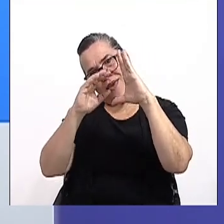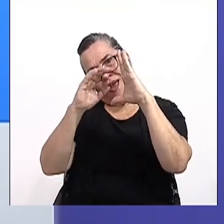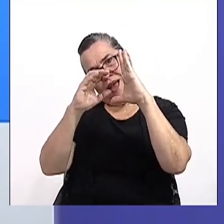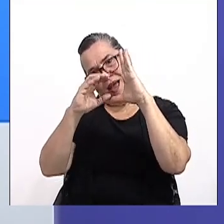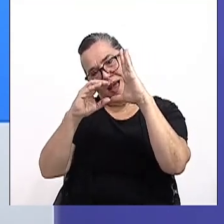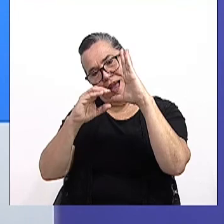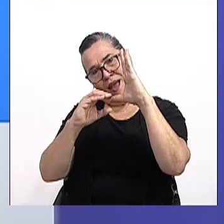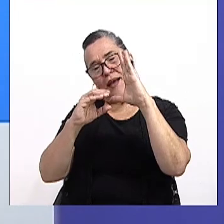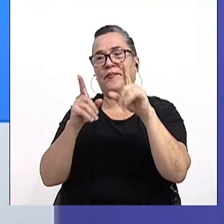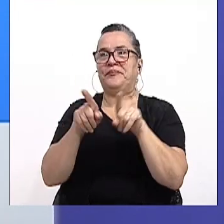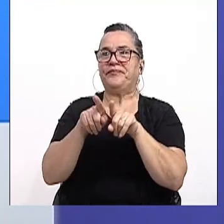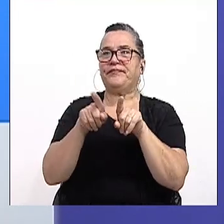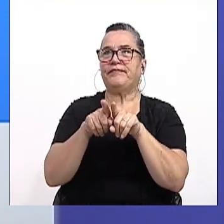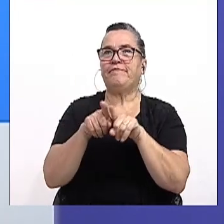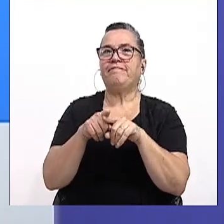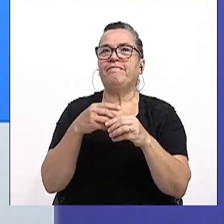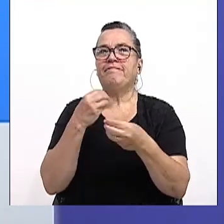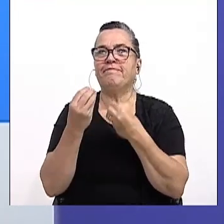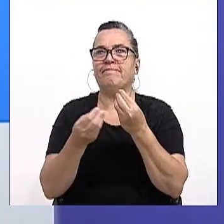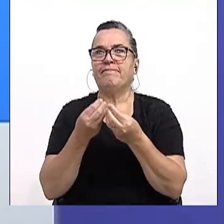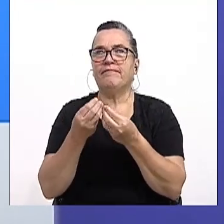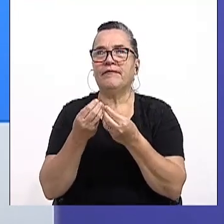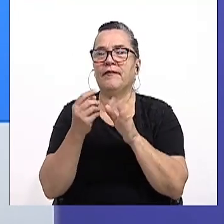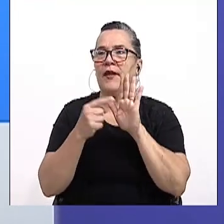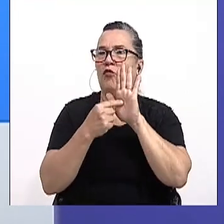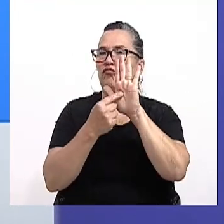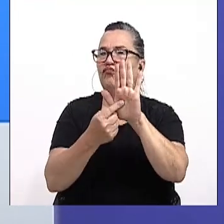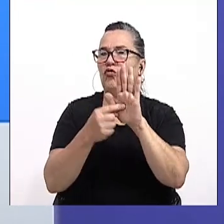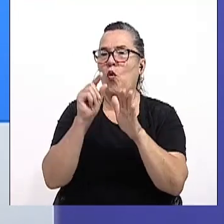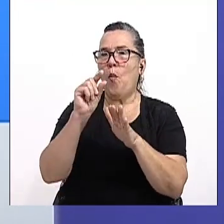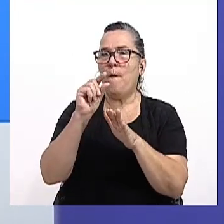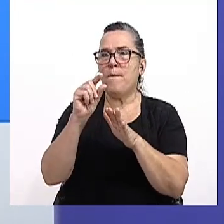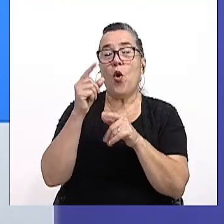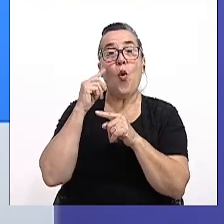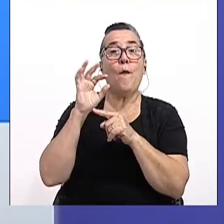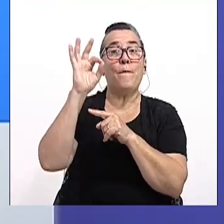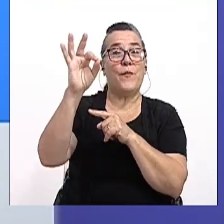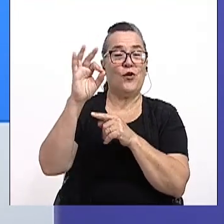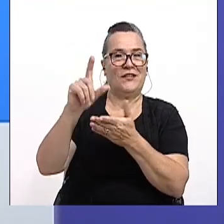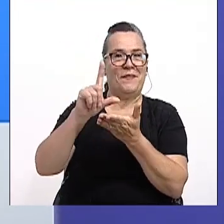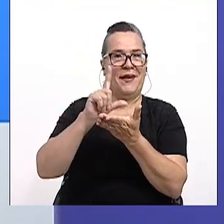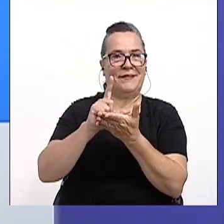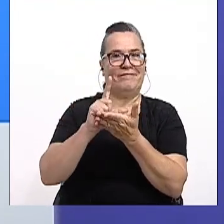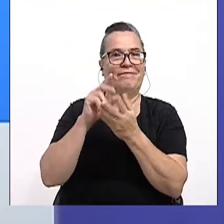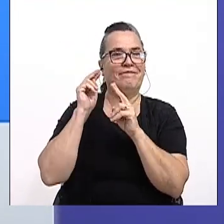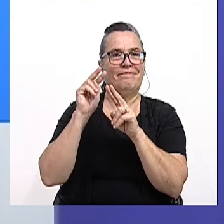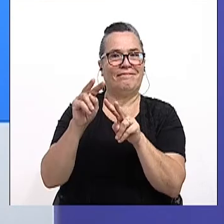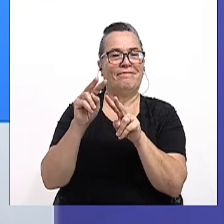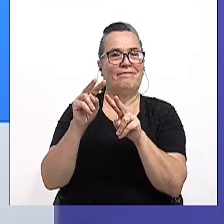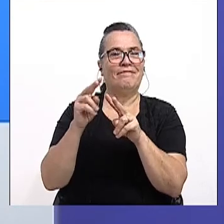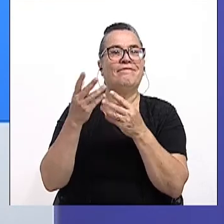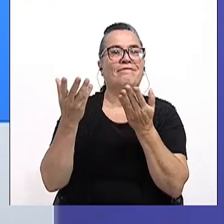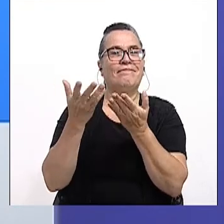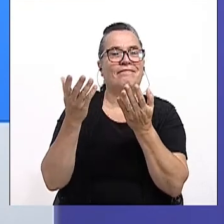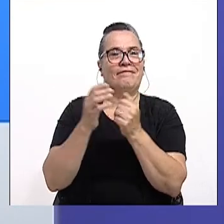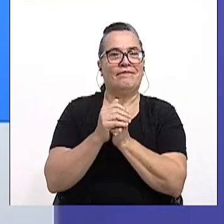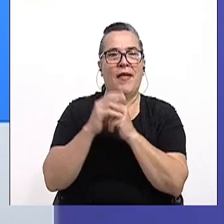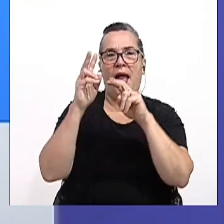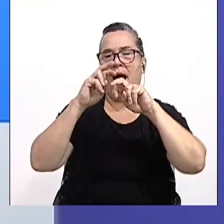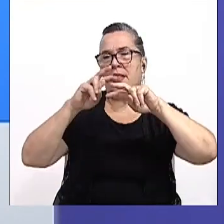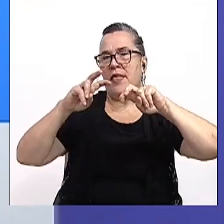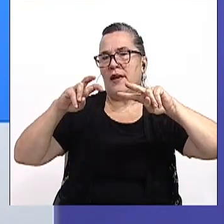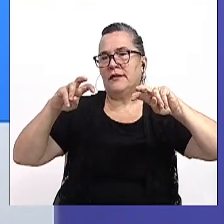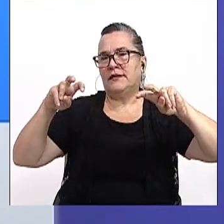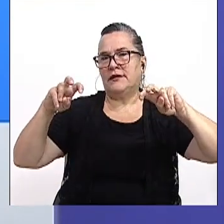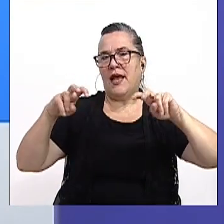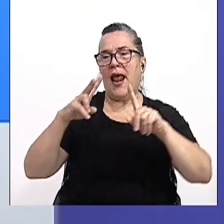precipitando. Y también ilustramos un poco lo que van a ver en la próxima clase, ¿verdad? Van a analizar un poquito